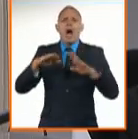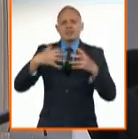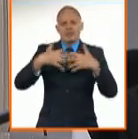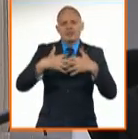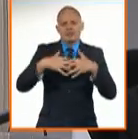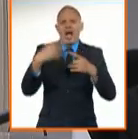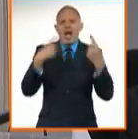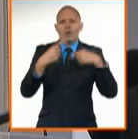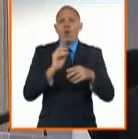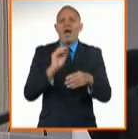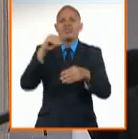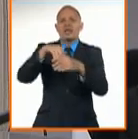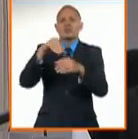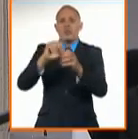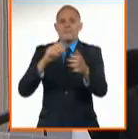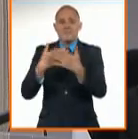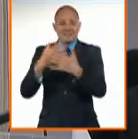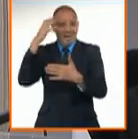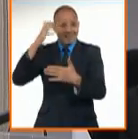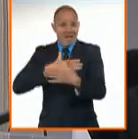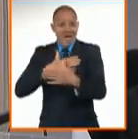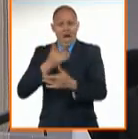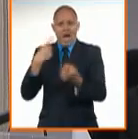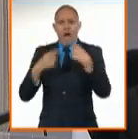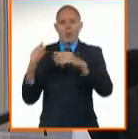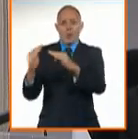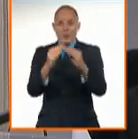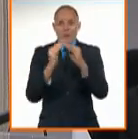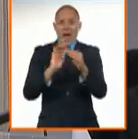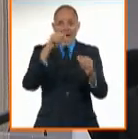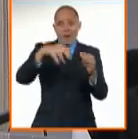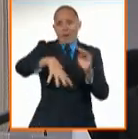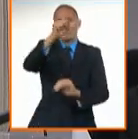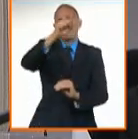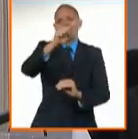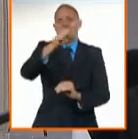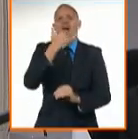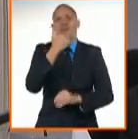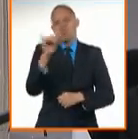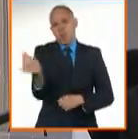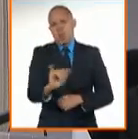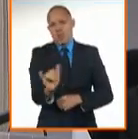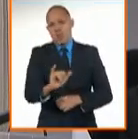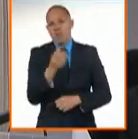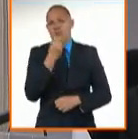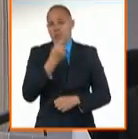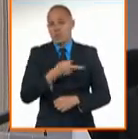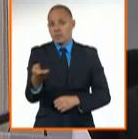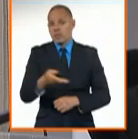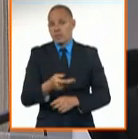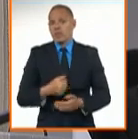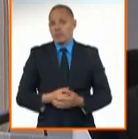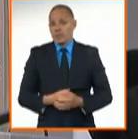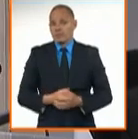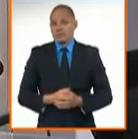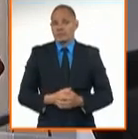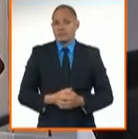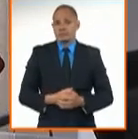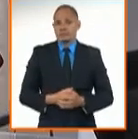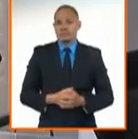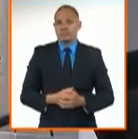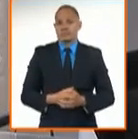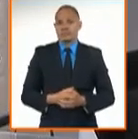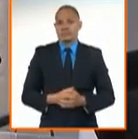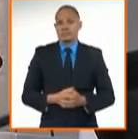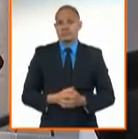encima de los ajustes que tiene desde la economía obviamente también reciben el impacto que tenemos todos en la población